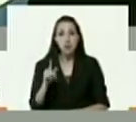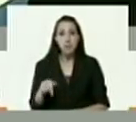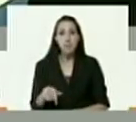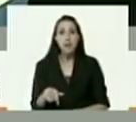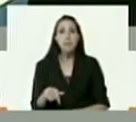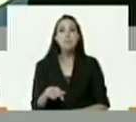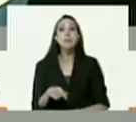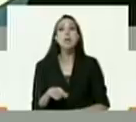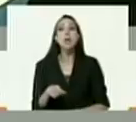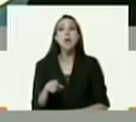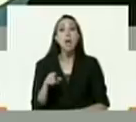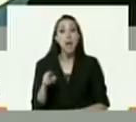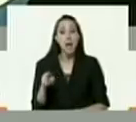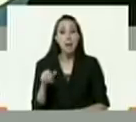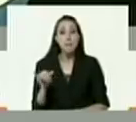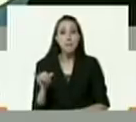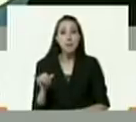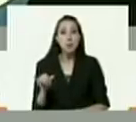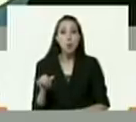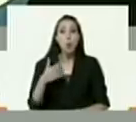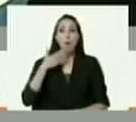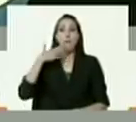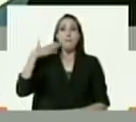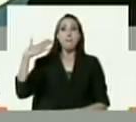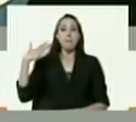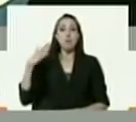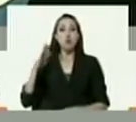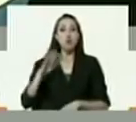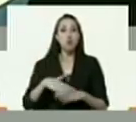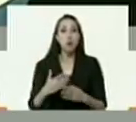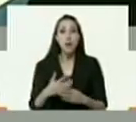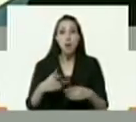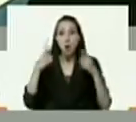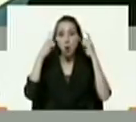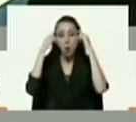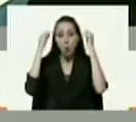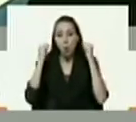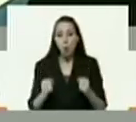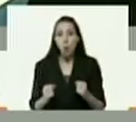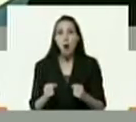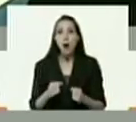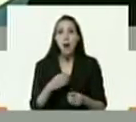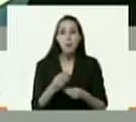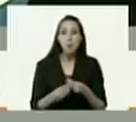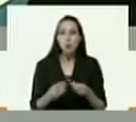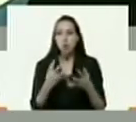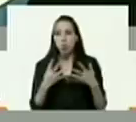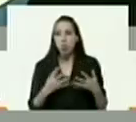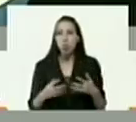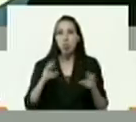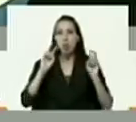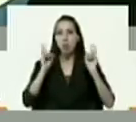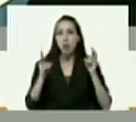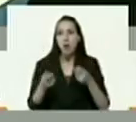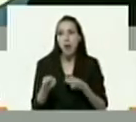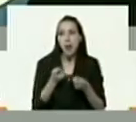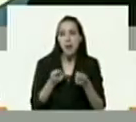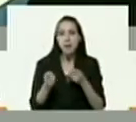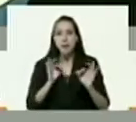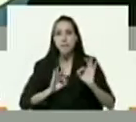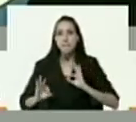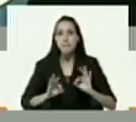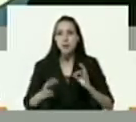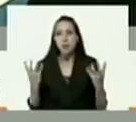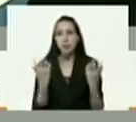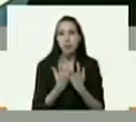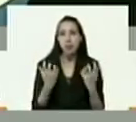Álvaro Uribe Vélez es famoso, es un experto, pudiese ser un relator de este tema, en falsos positivos, en operaciones